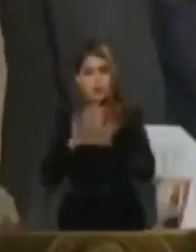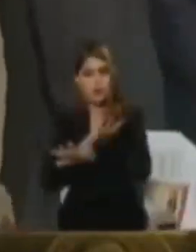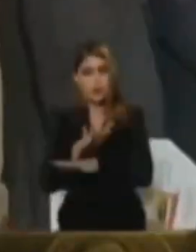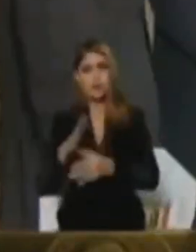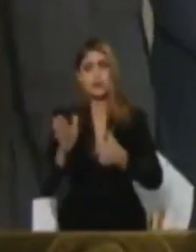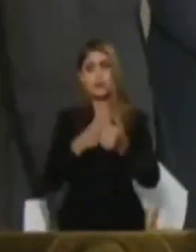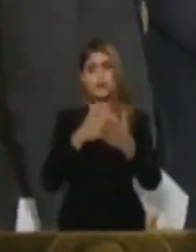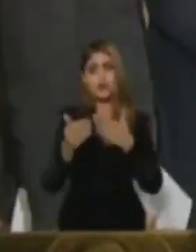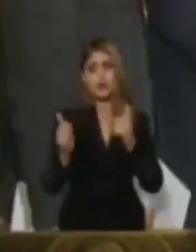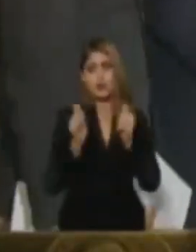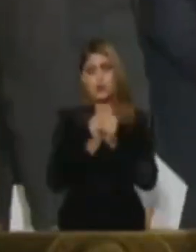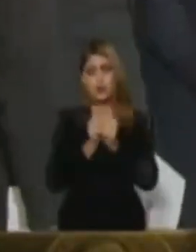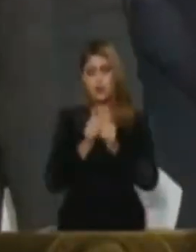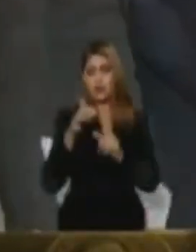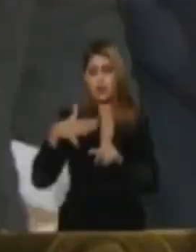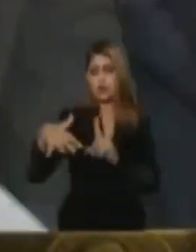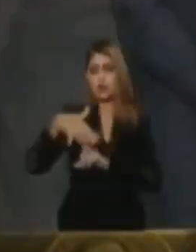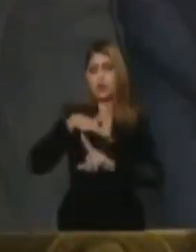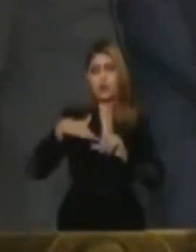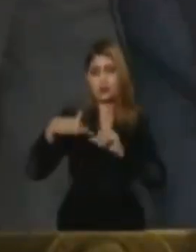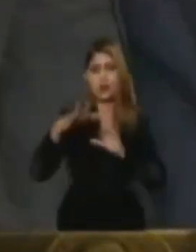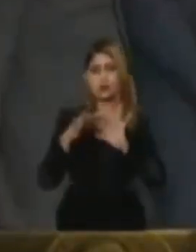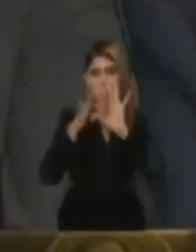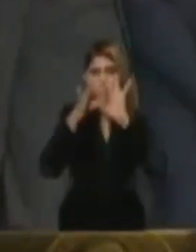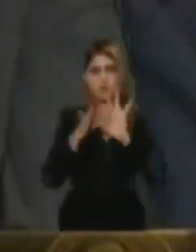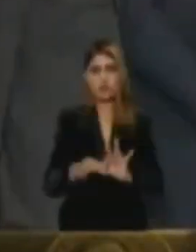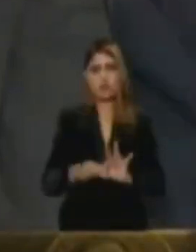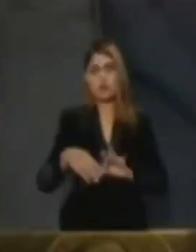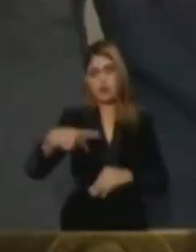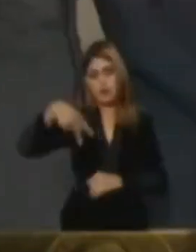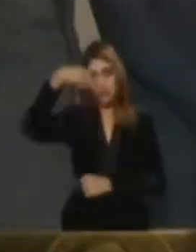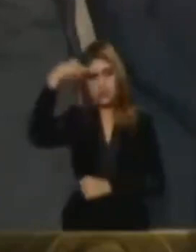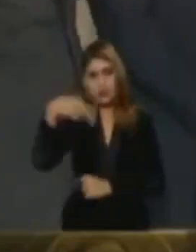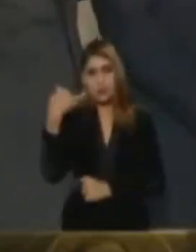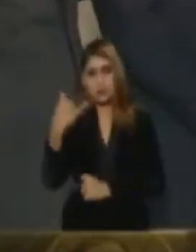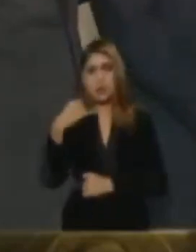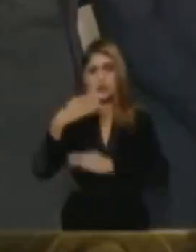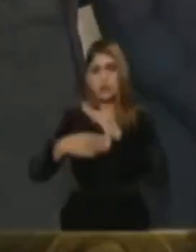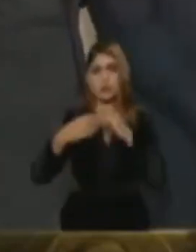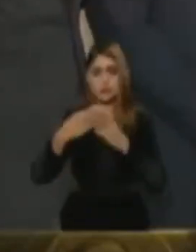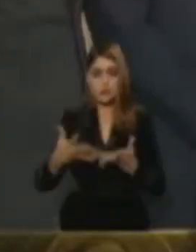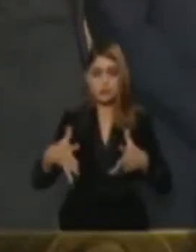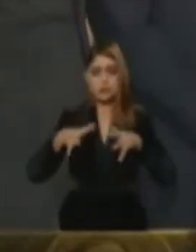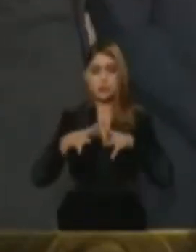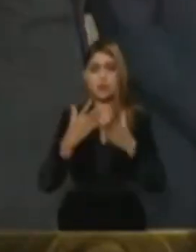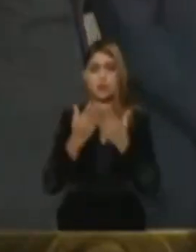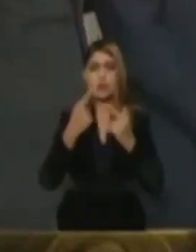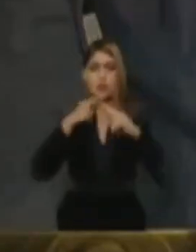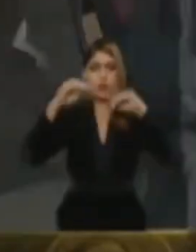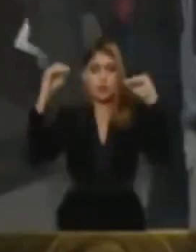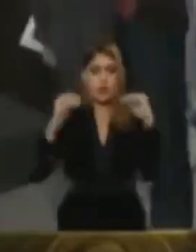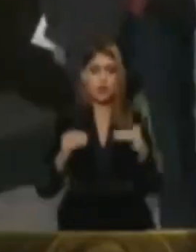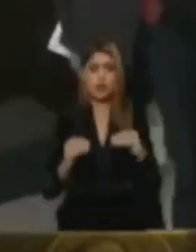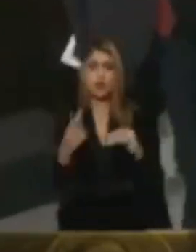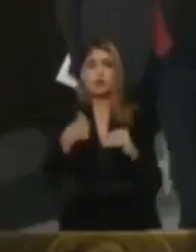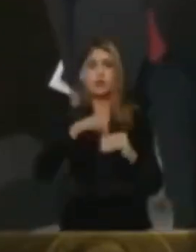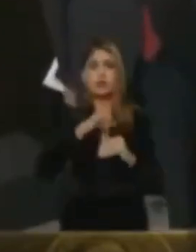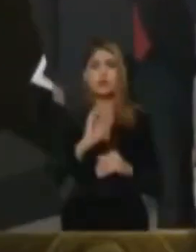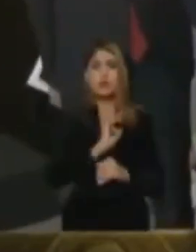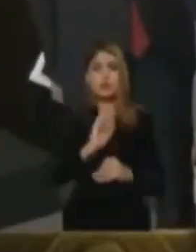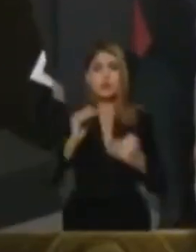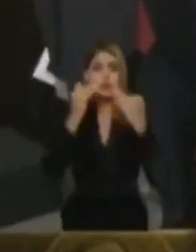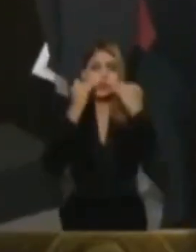relación con los tiempos que se viven actualmente en México y en el mundo. Y este debate que nos permite ver cómo se